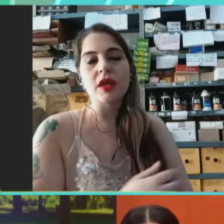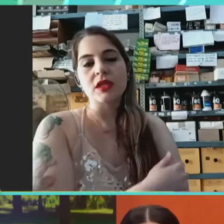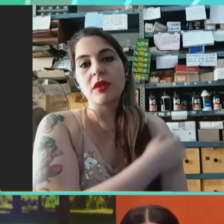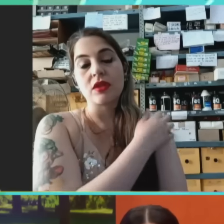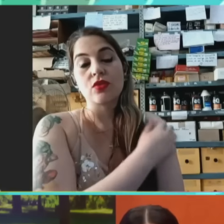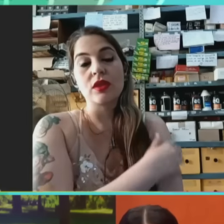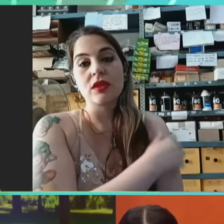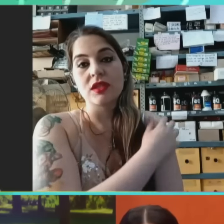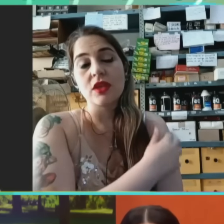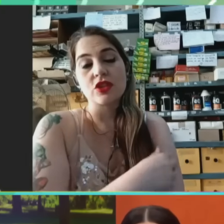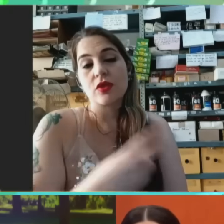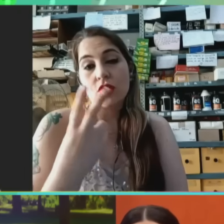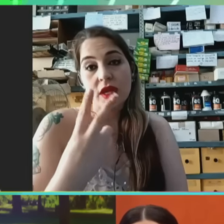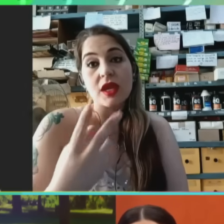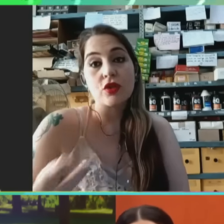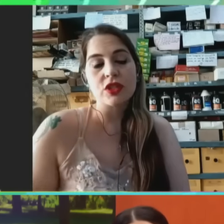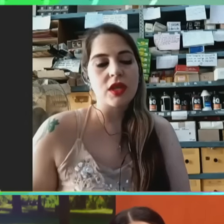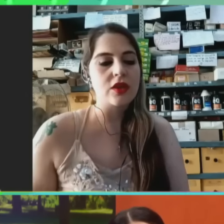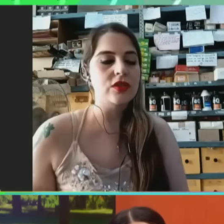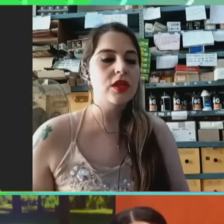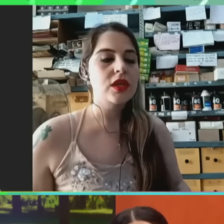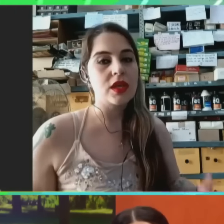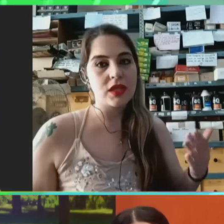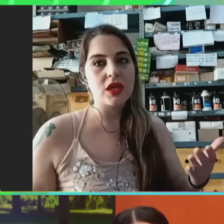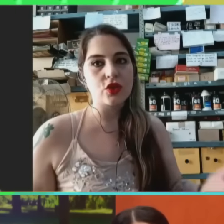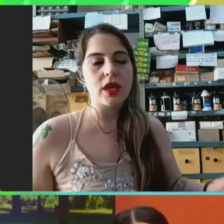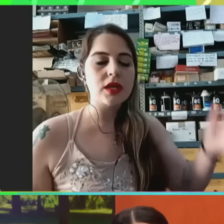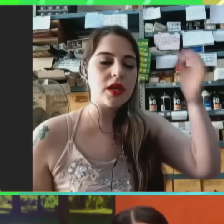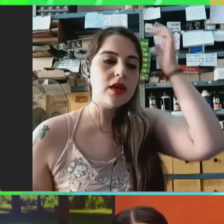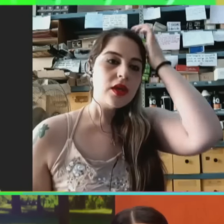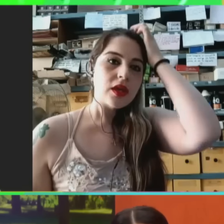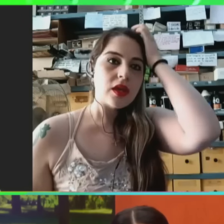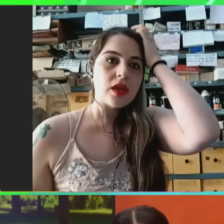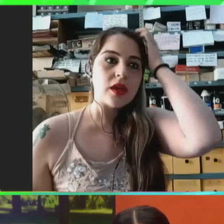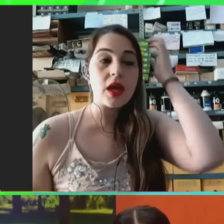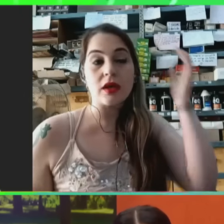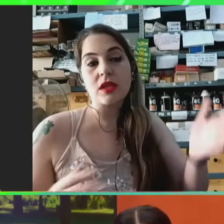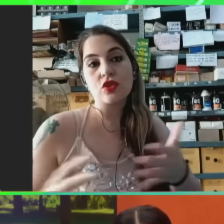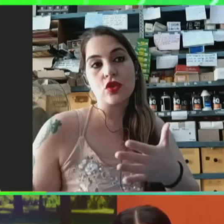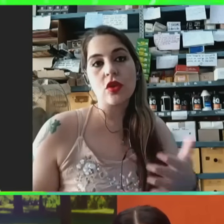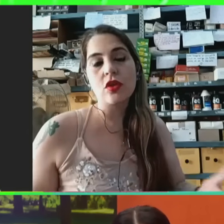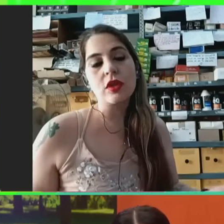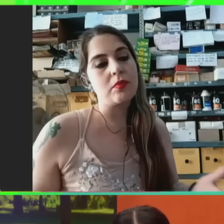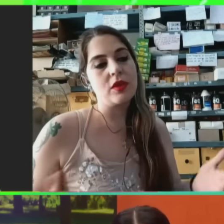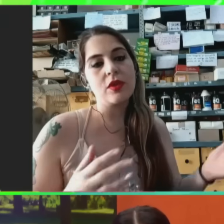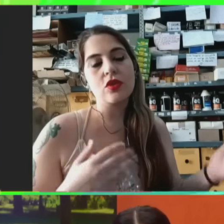apellido Menem, que se me atrasó durante 13 años, ya viendo dos ADN a los 7 años, que decían que yo era hija, retrasó todo y claro. Vendió